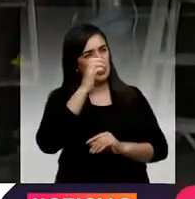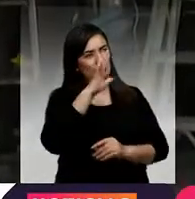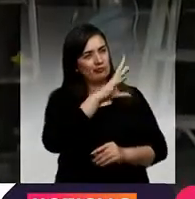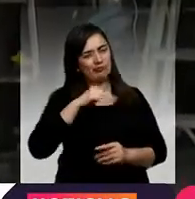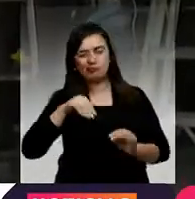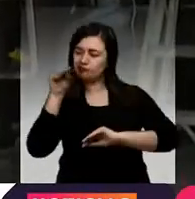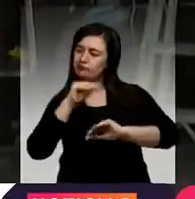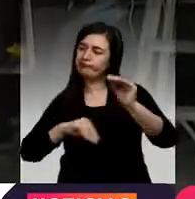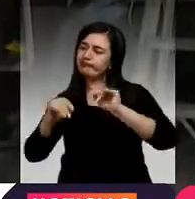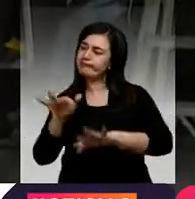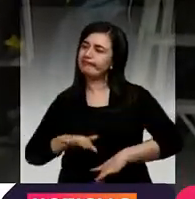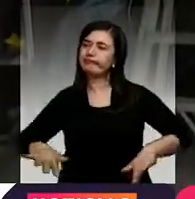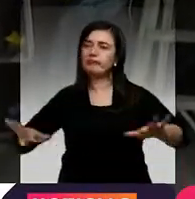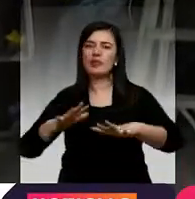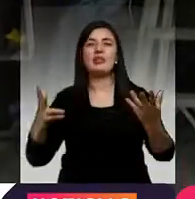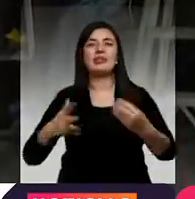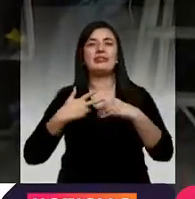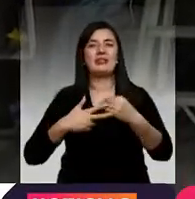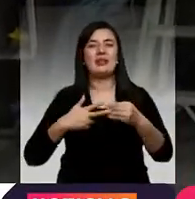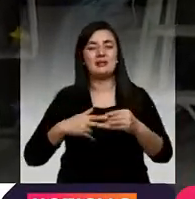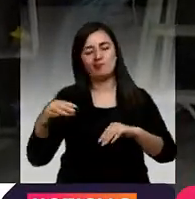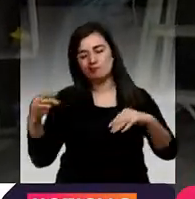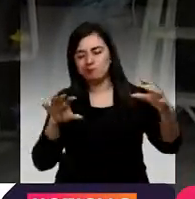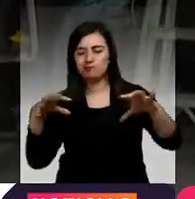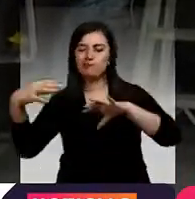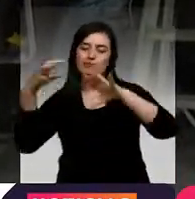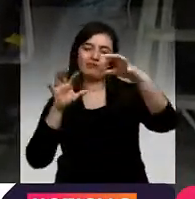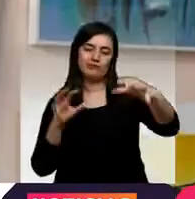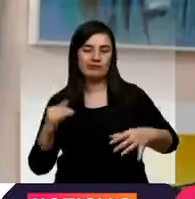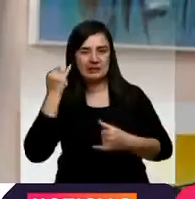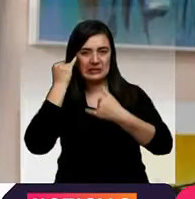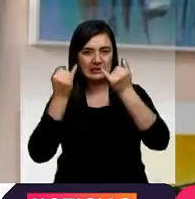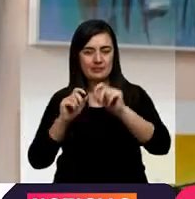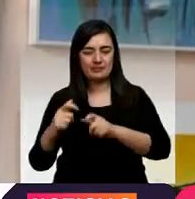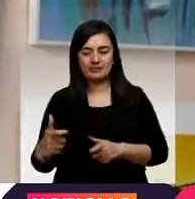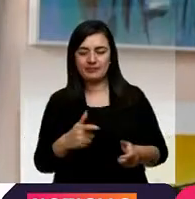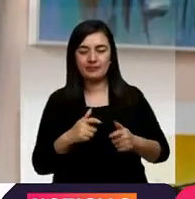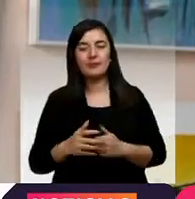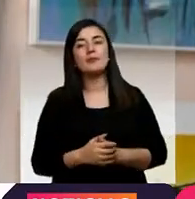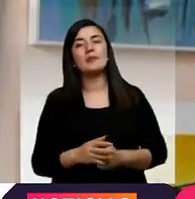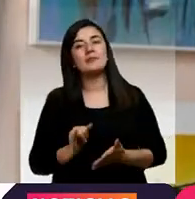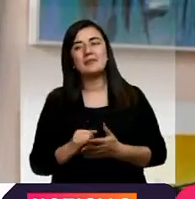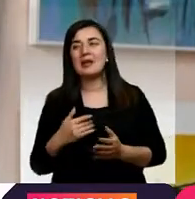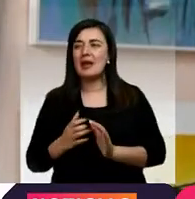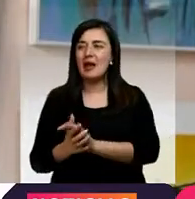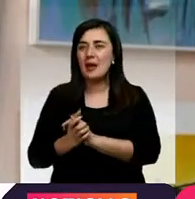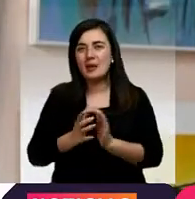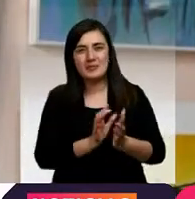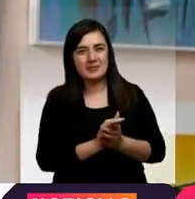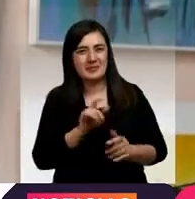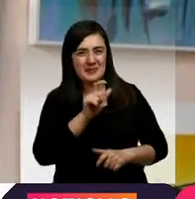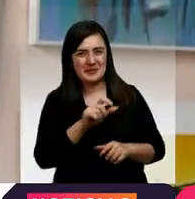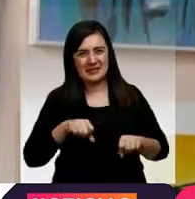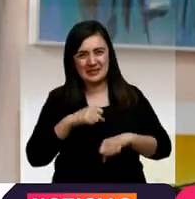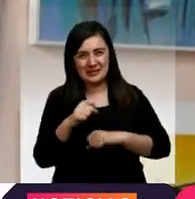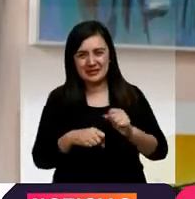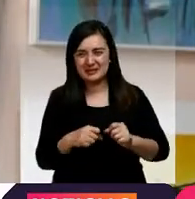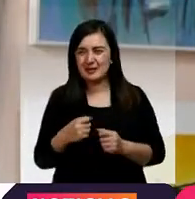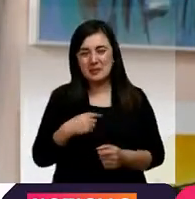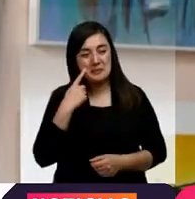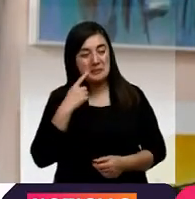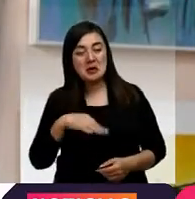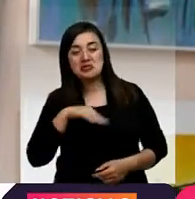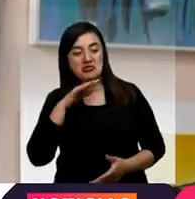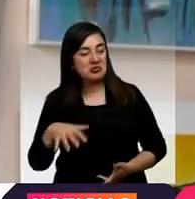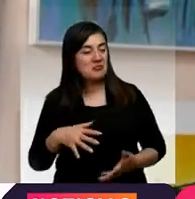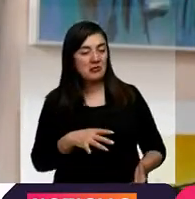buscó espacio en un taller mecánico para materializar sus ideas. Empezaron mis amigos ciclistas y los bicicleteros, míreme sobre este